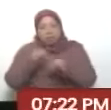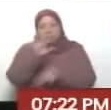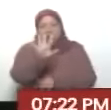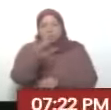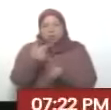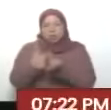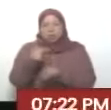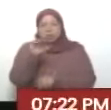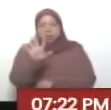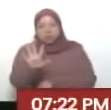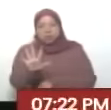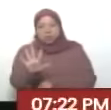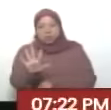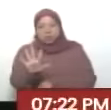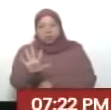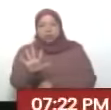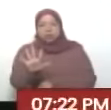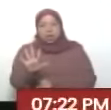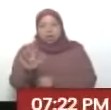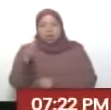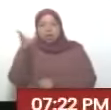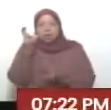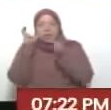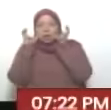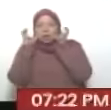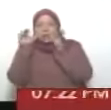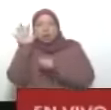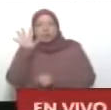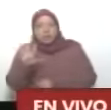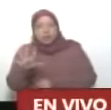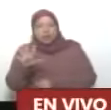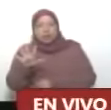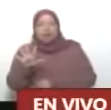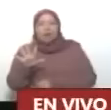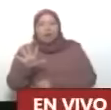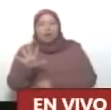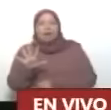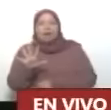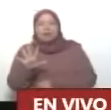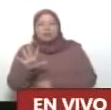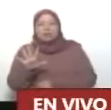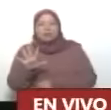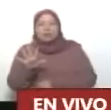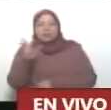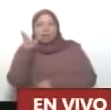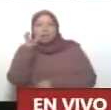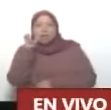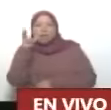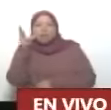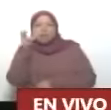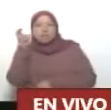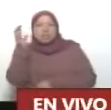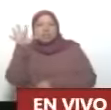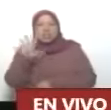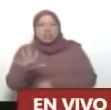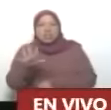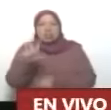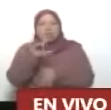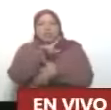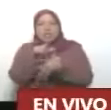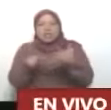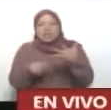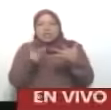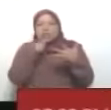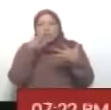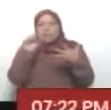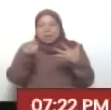5x5, el 5 va sonando, 5 suena, 5, 5, 5, 5. Ah, le suena 5, 5 veces sí, 5x5.